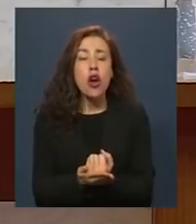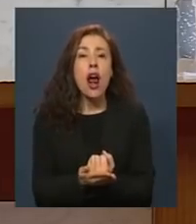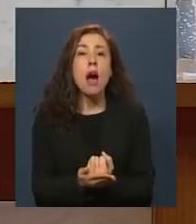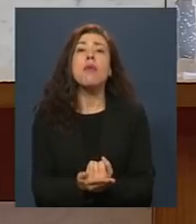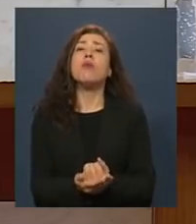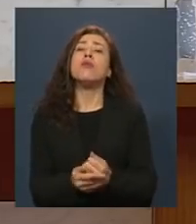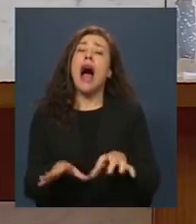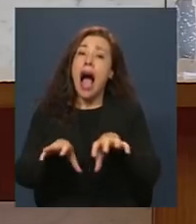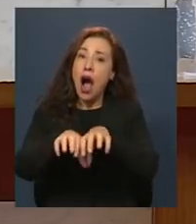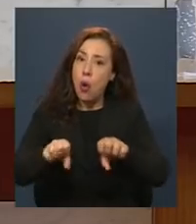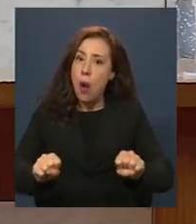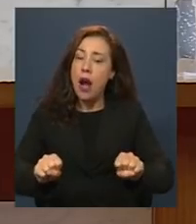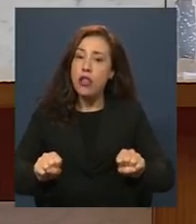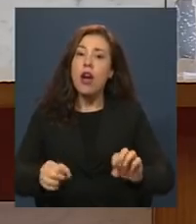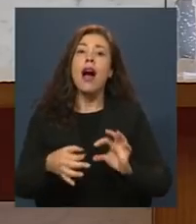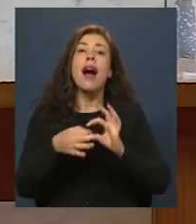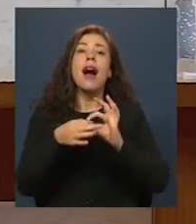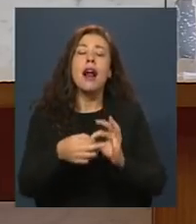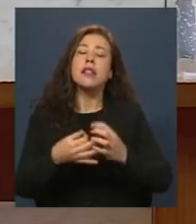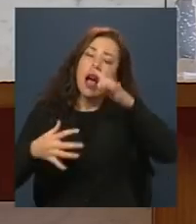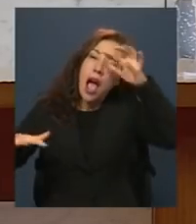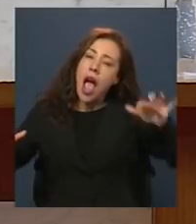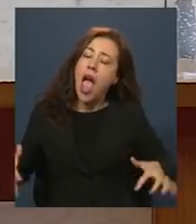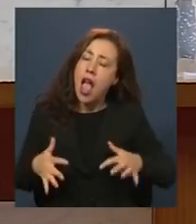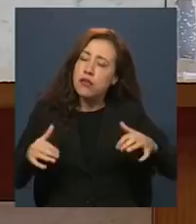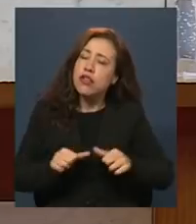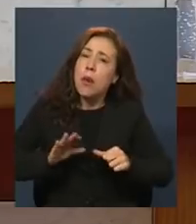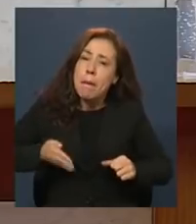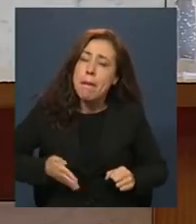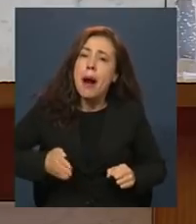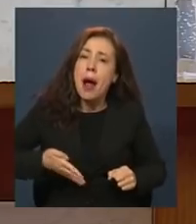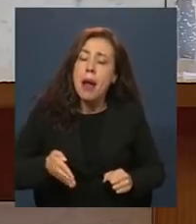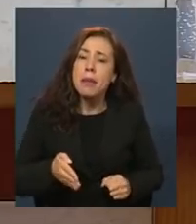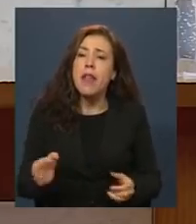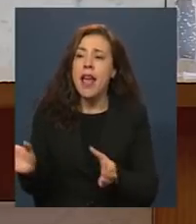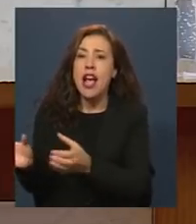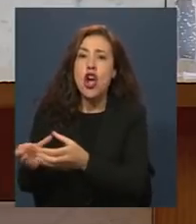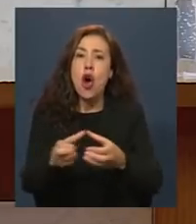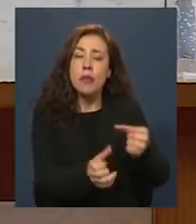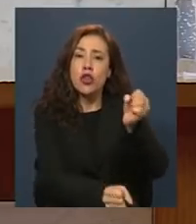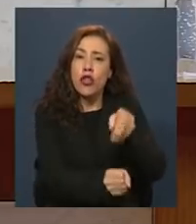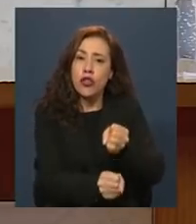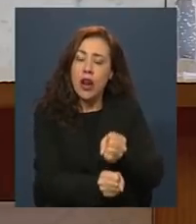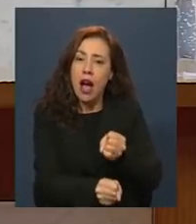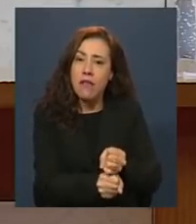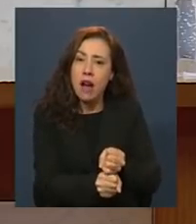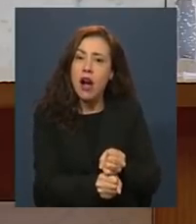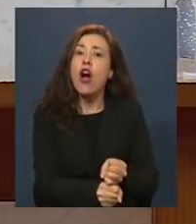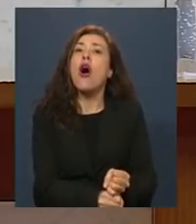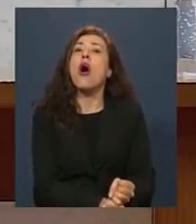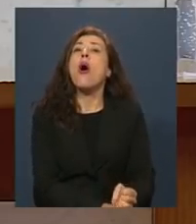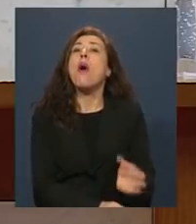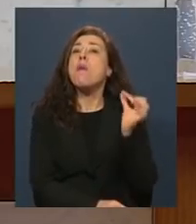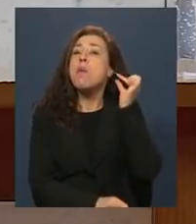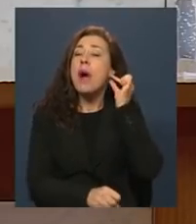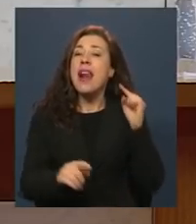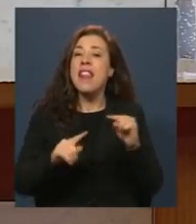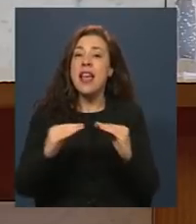a un acuerdo gracias al esfuerzo inagotable de las comisiones de Trabajo y de Mujer y Equidad de